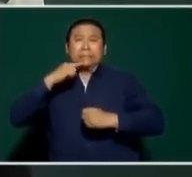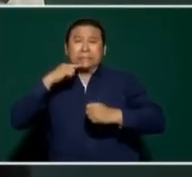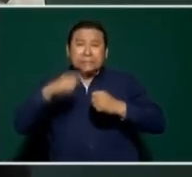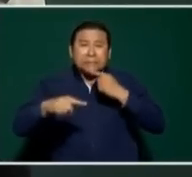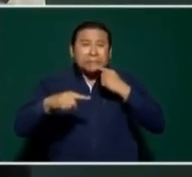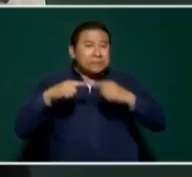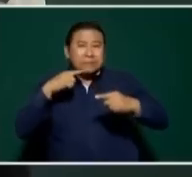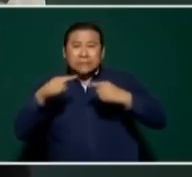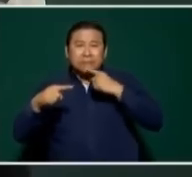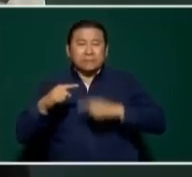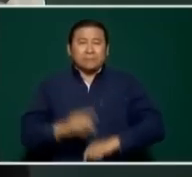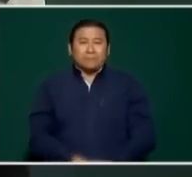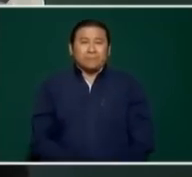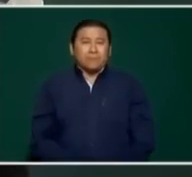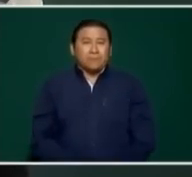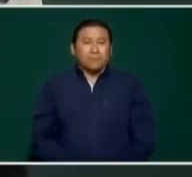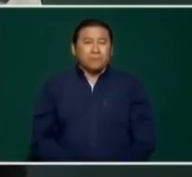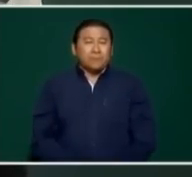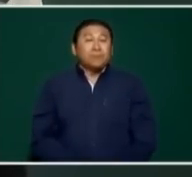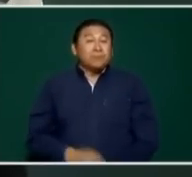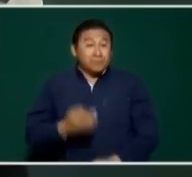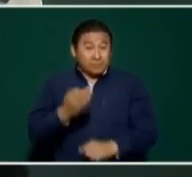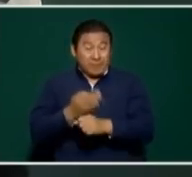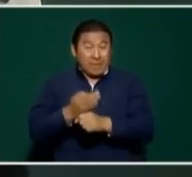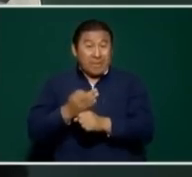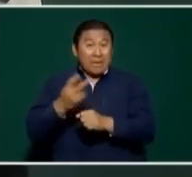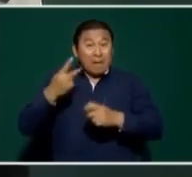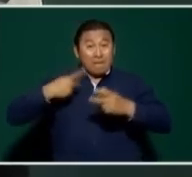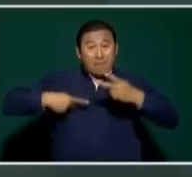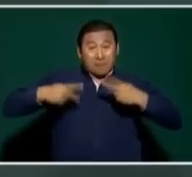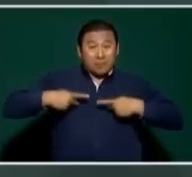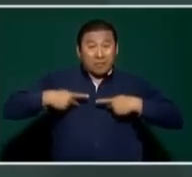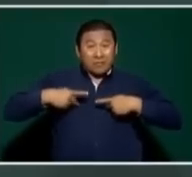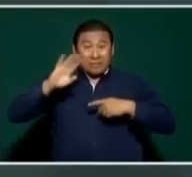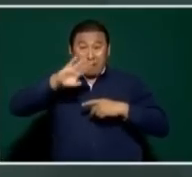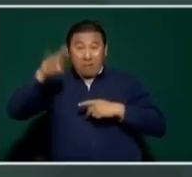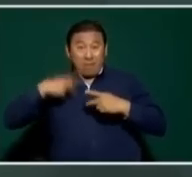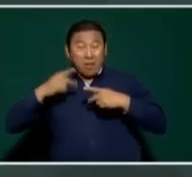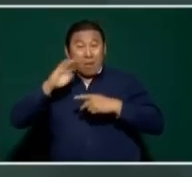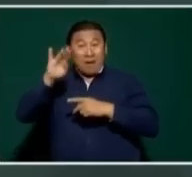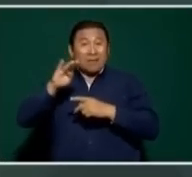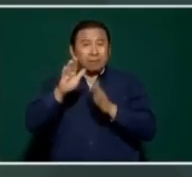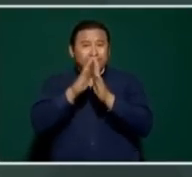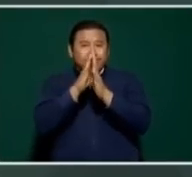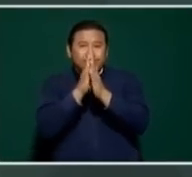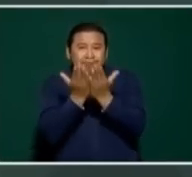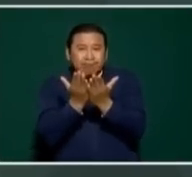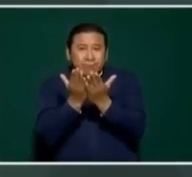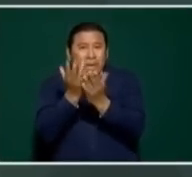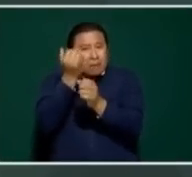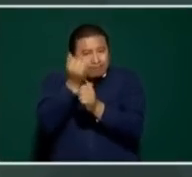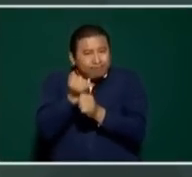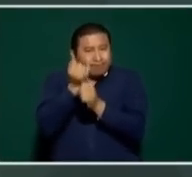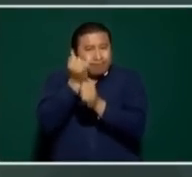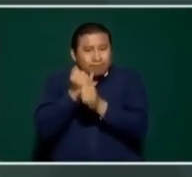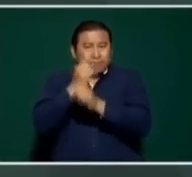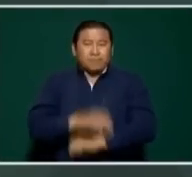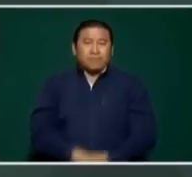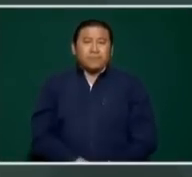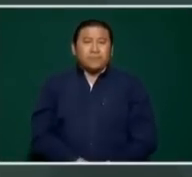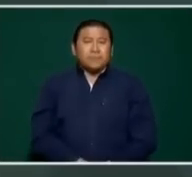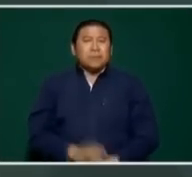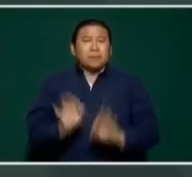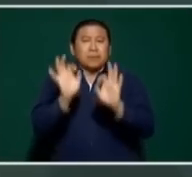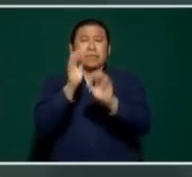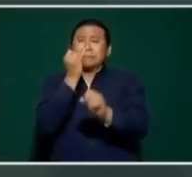denuncian. En el caso del homicidio, hay que abrir una carpeta de investigación.